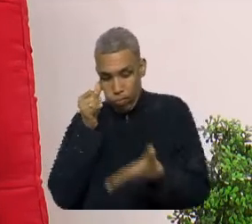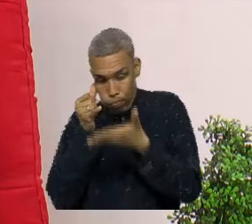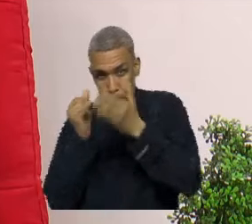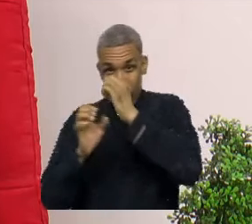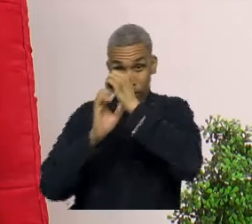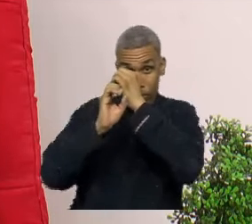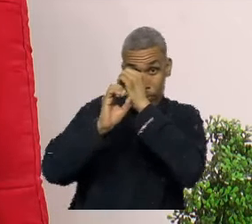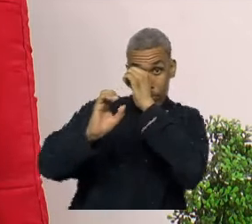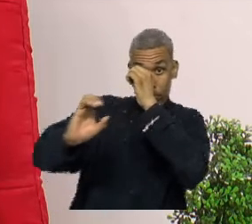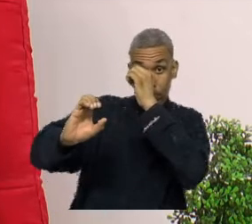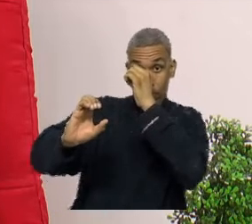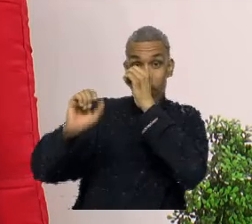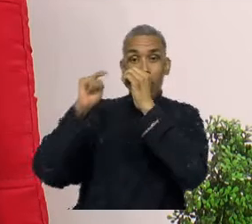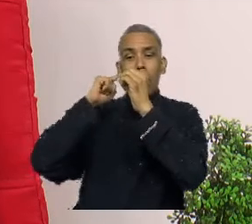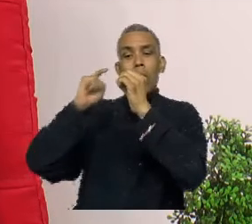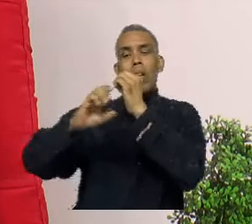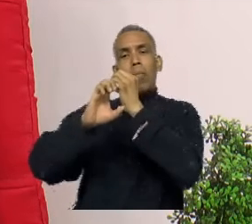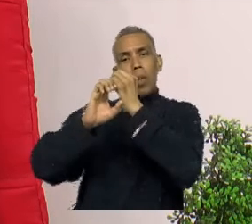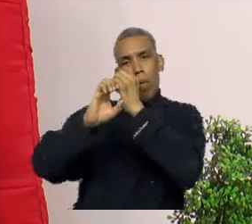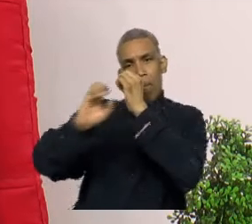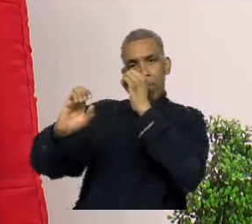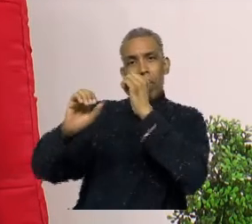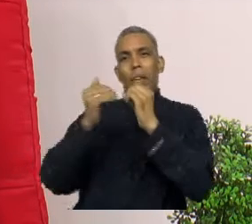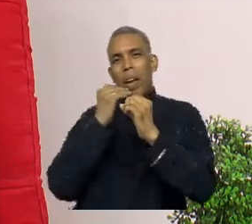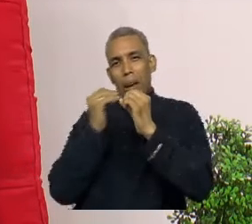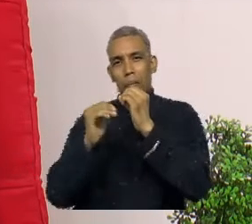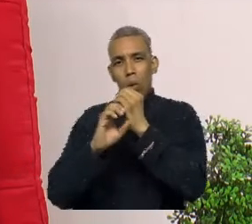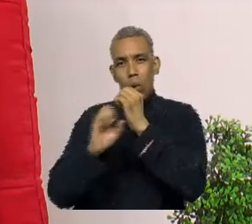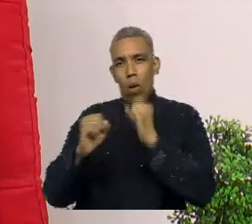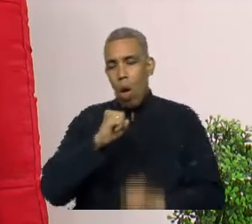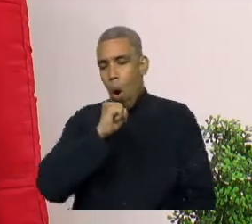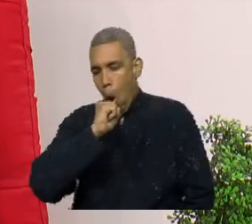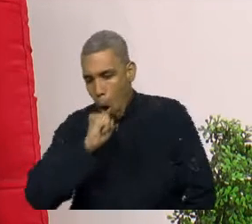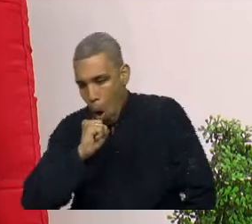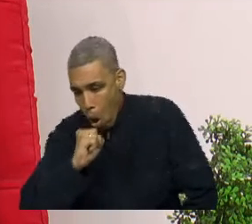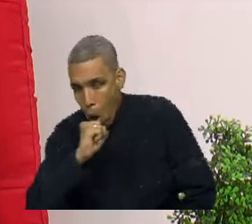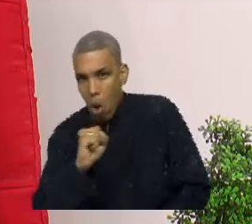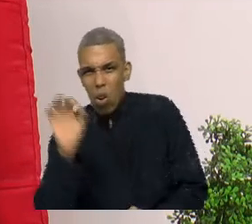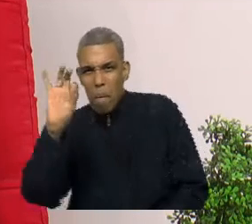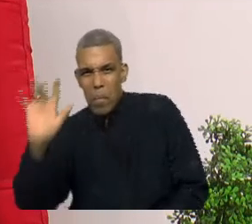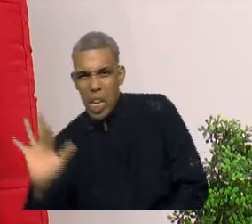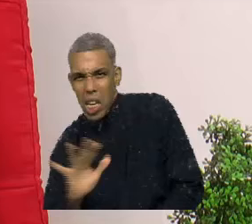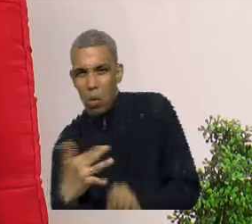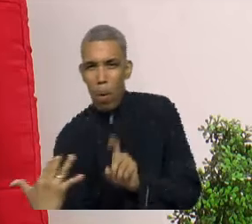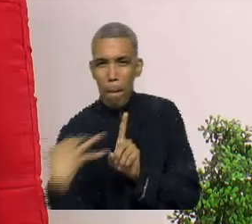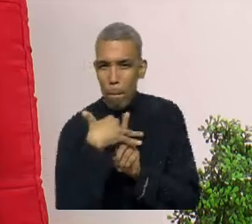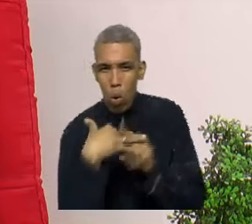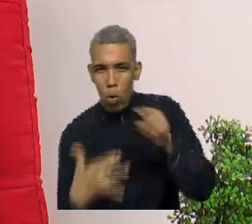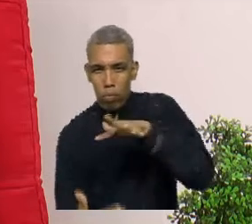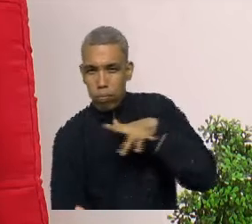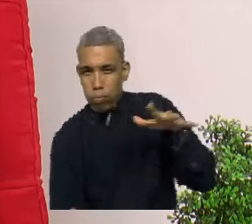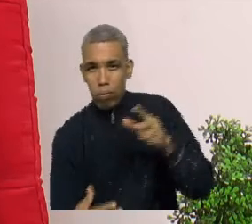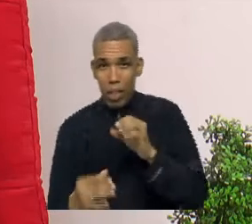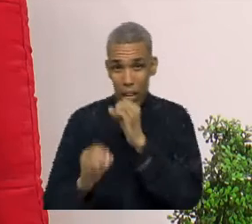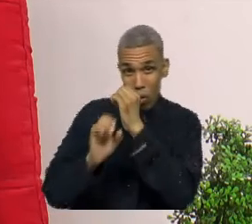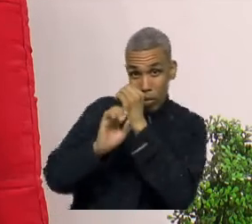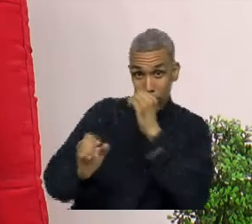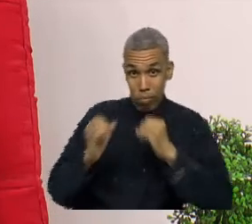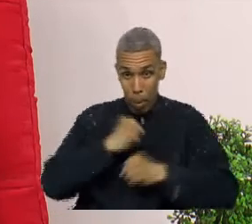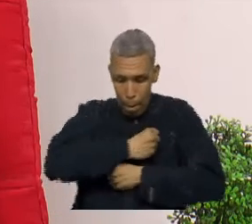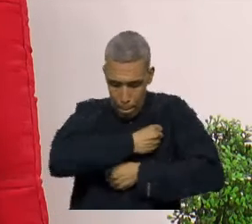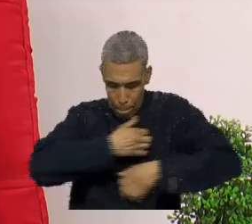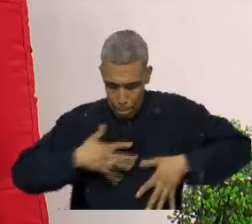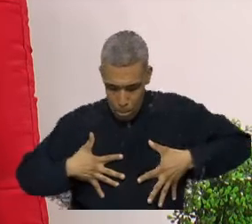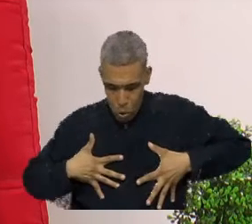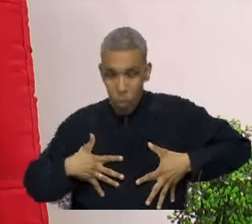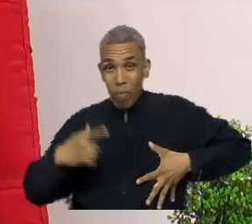que el bronquio se abra o se cierre. Cuando hay una crisis asmática, estos músculos, que son los